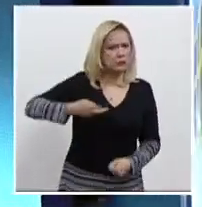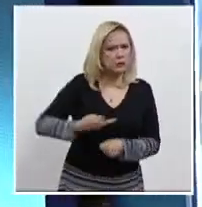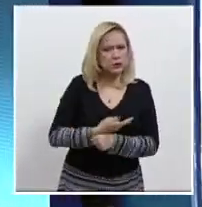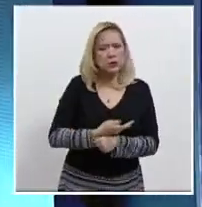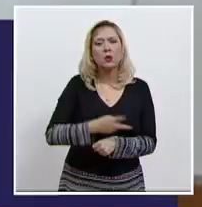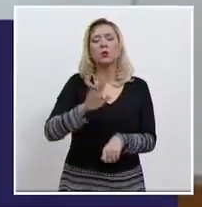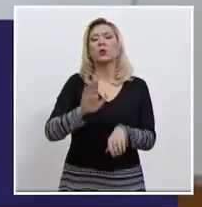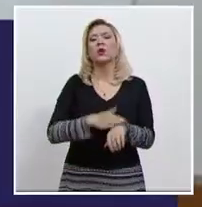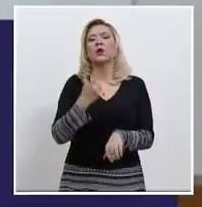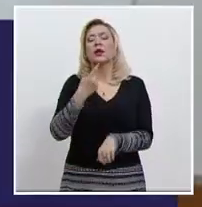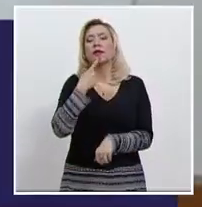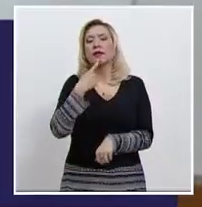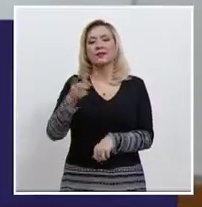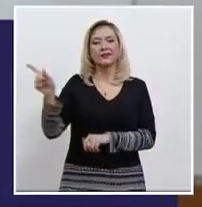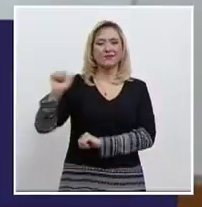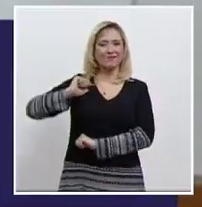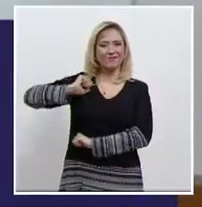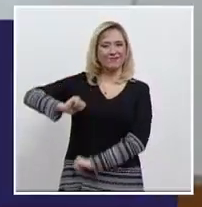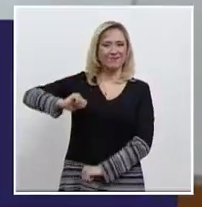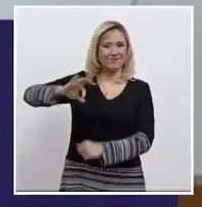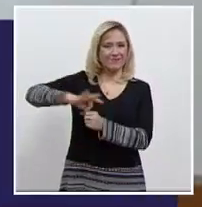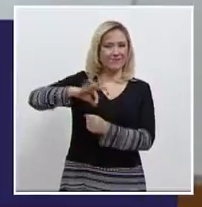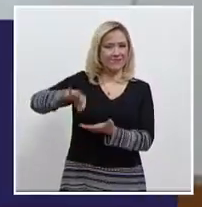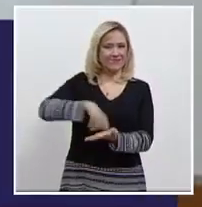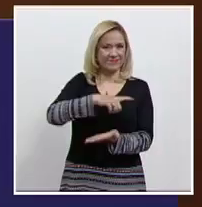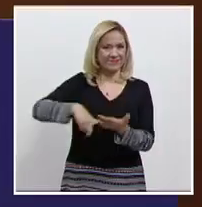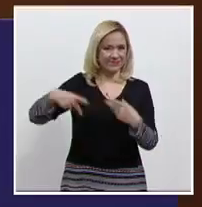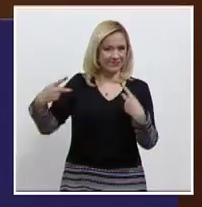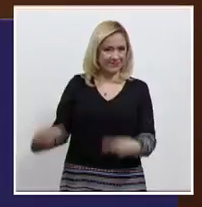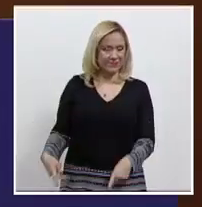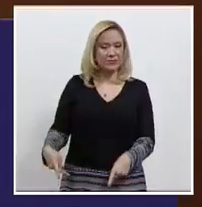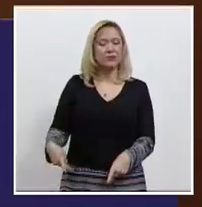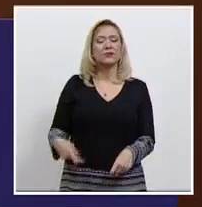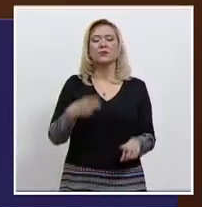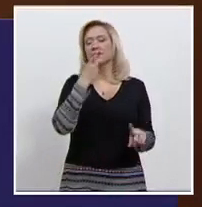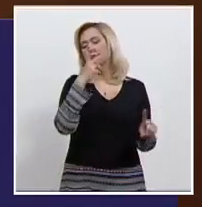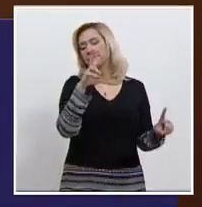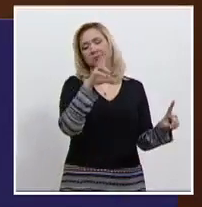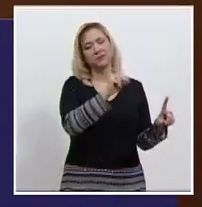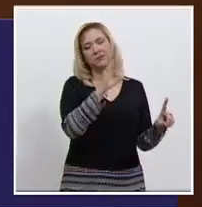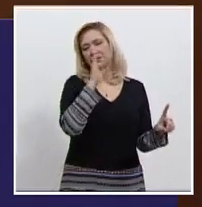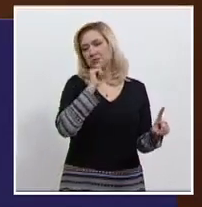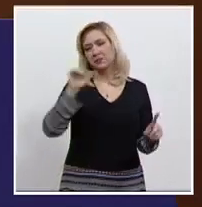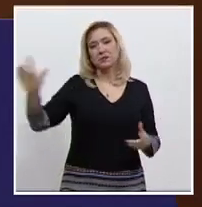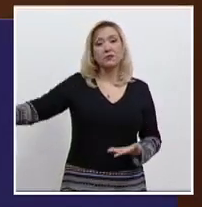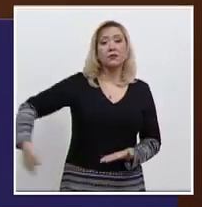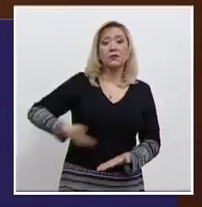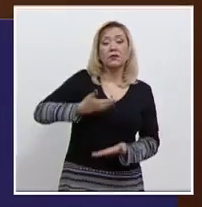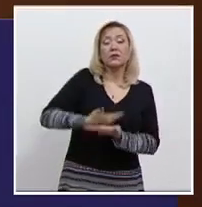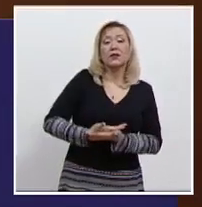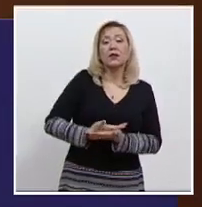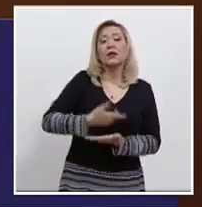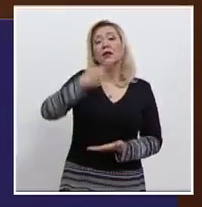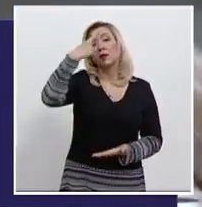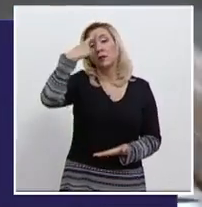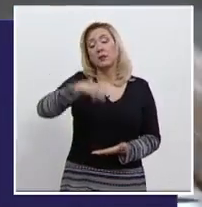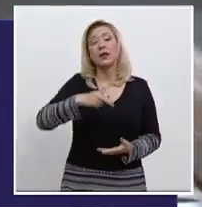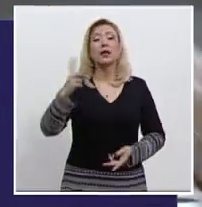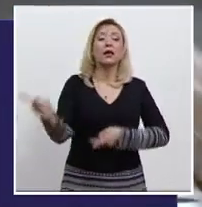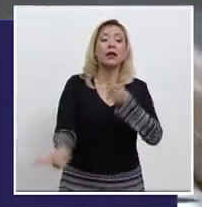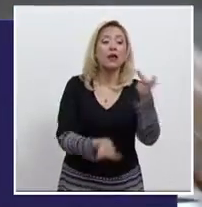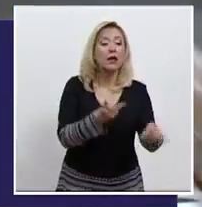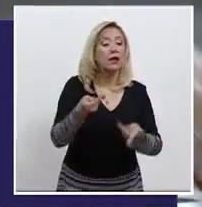confirmó el acuerdo de la autoridad electoral local que declaró improcedente la solicitud para realizar una consulta